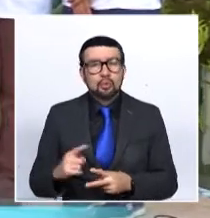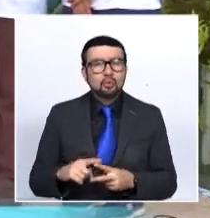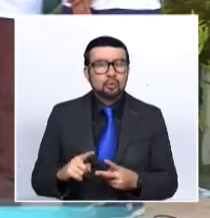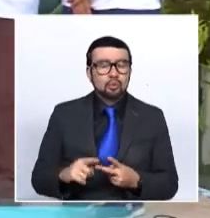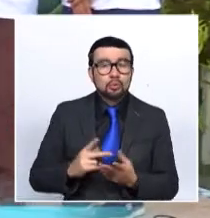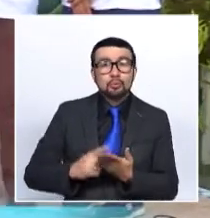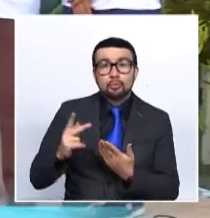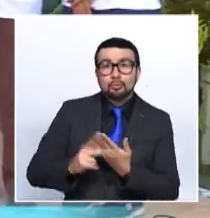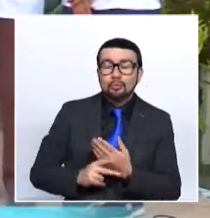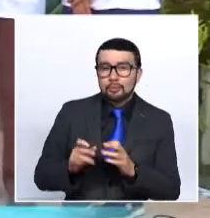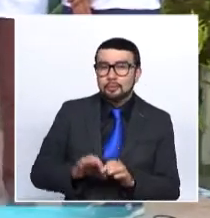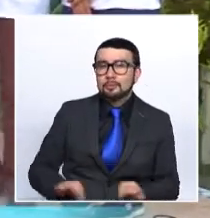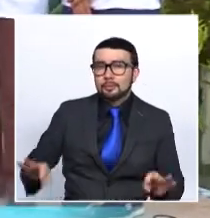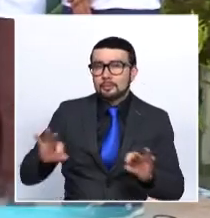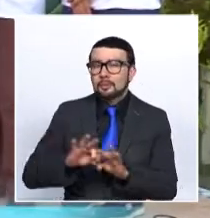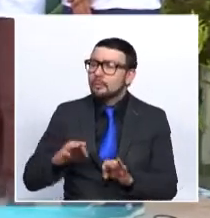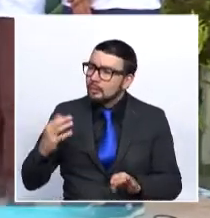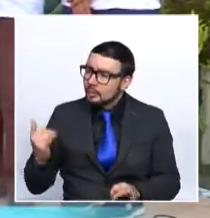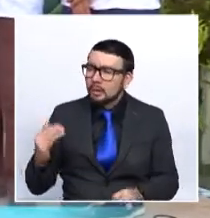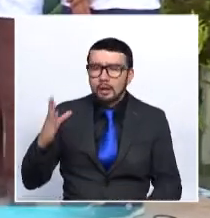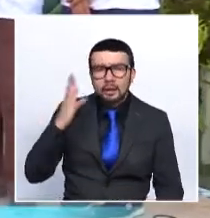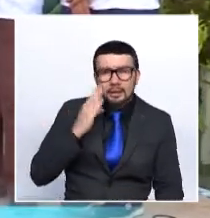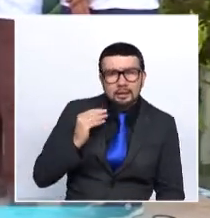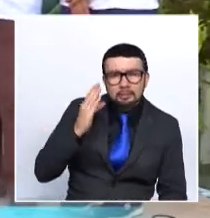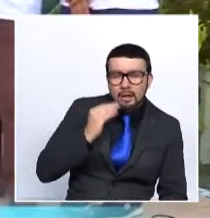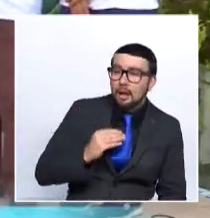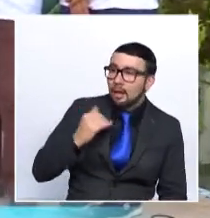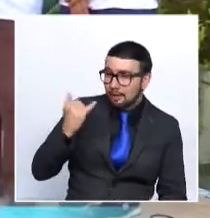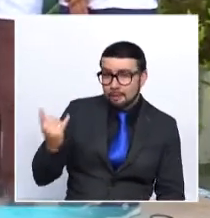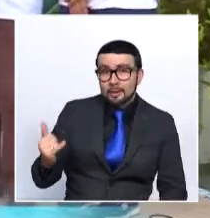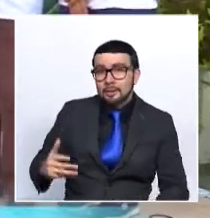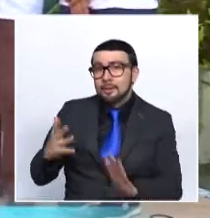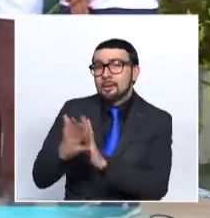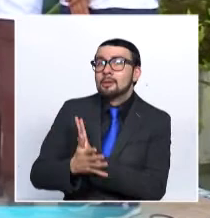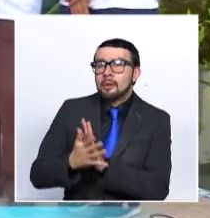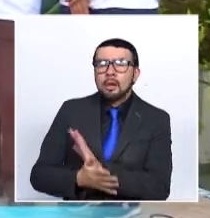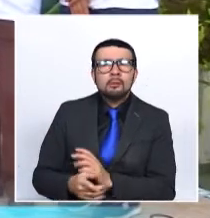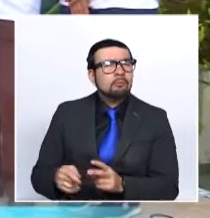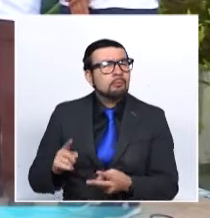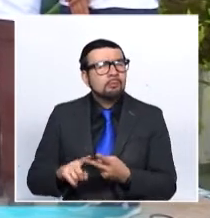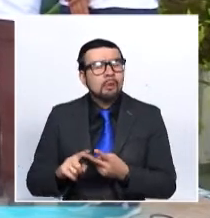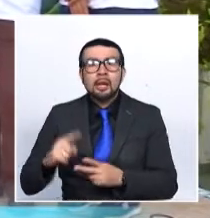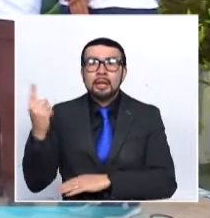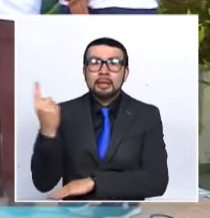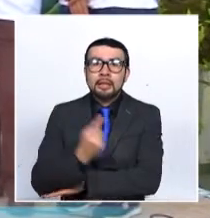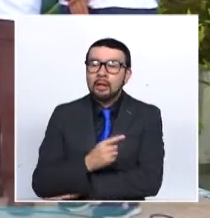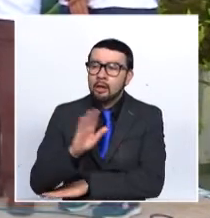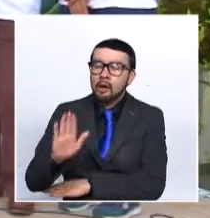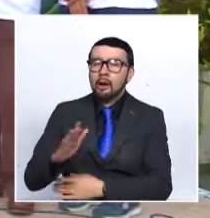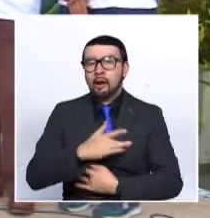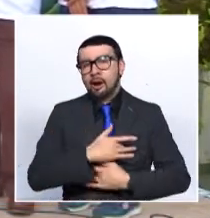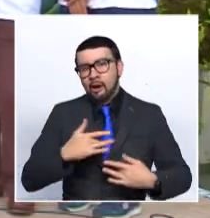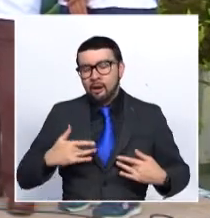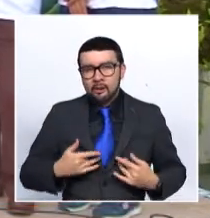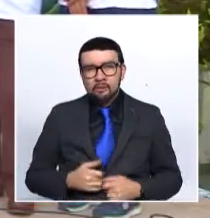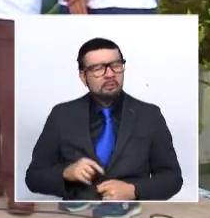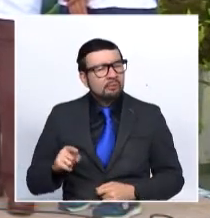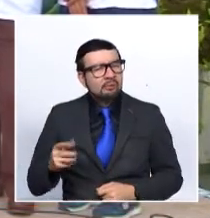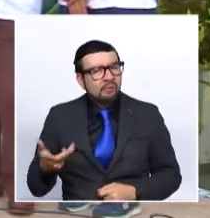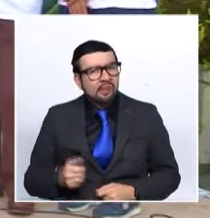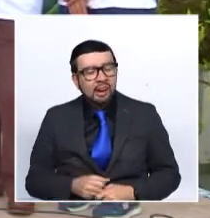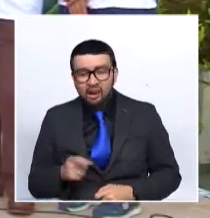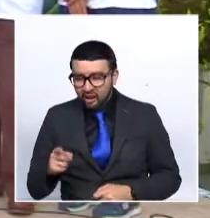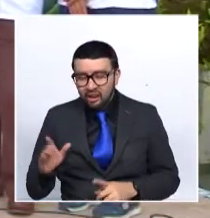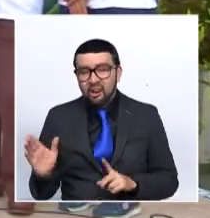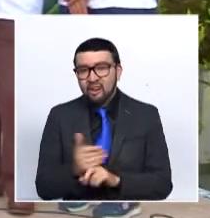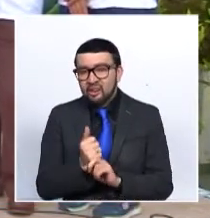proyectos adicionales a estas experiencias diagnósticas que acaban de mencionar, y son el Día para tu Salud, donde hemos iniciado